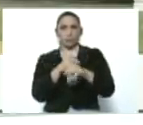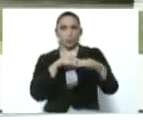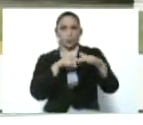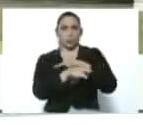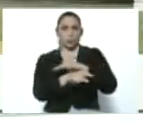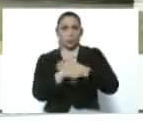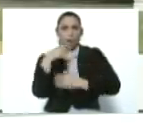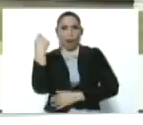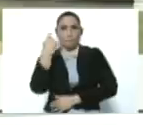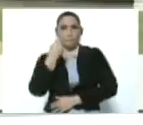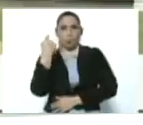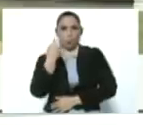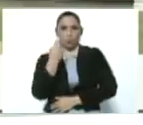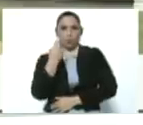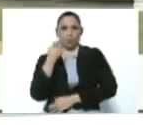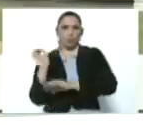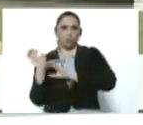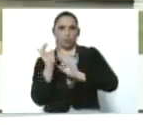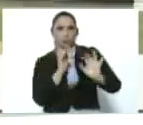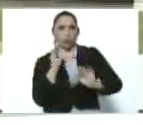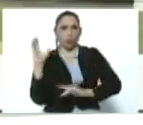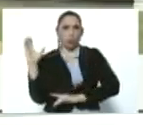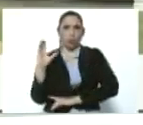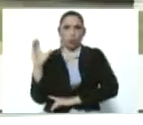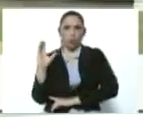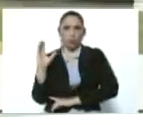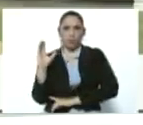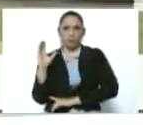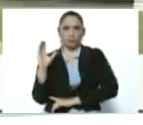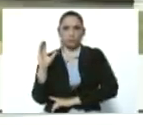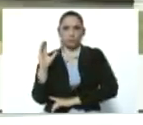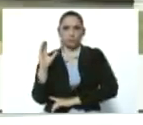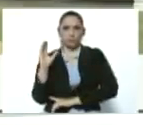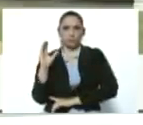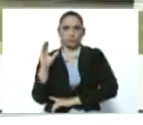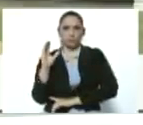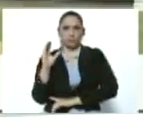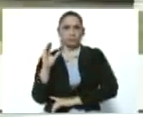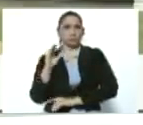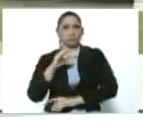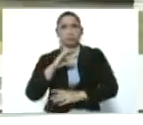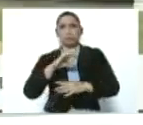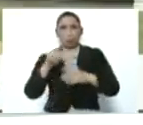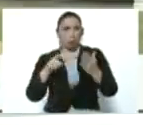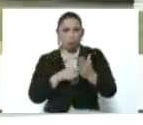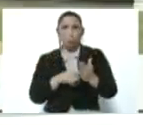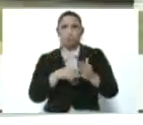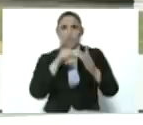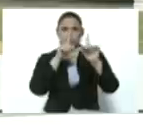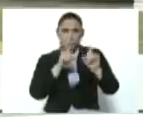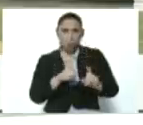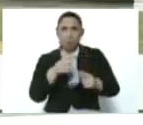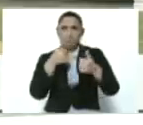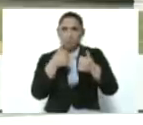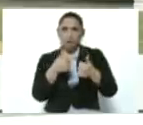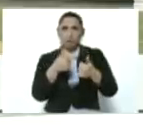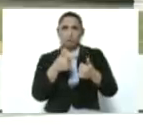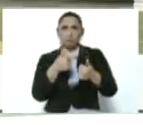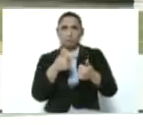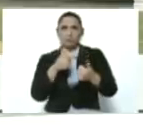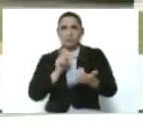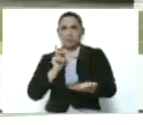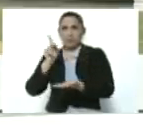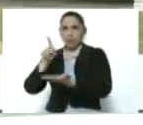por apure desde colombia pasó toda su prueba y al llegar a la